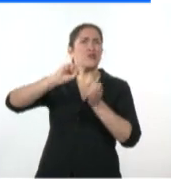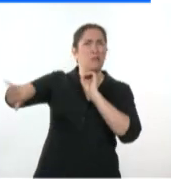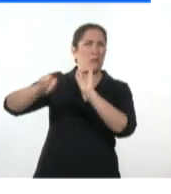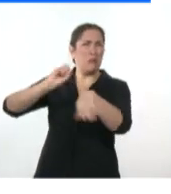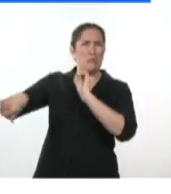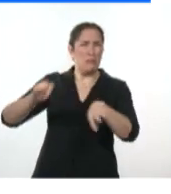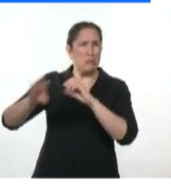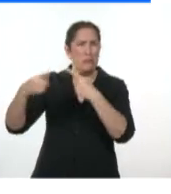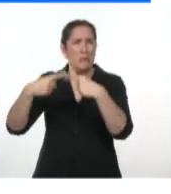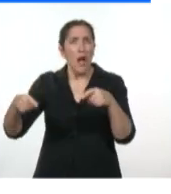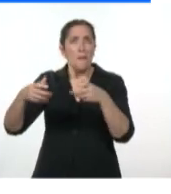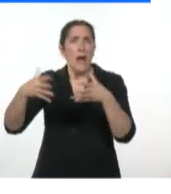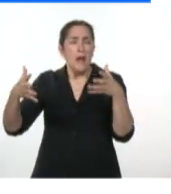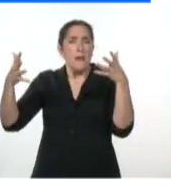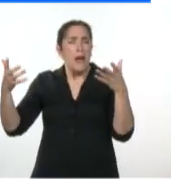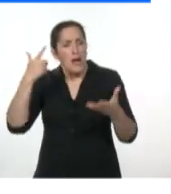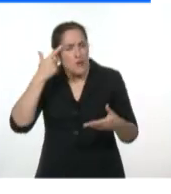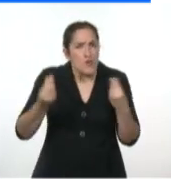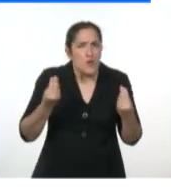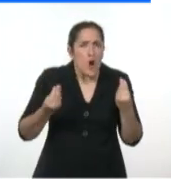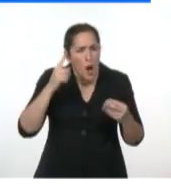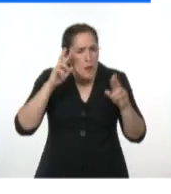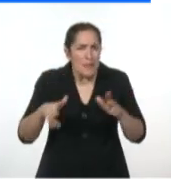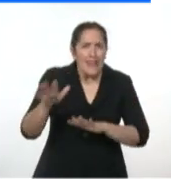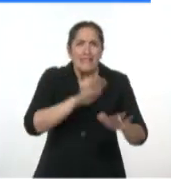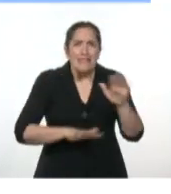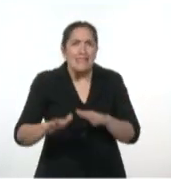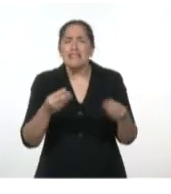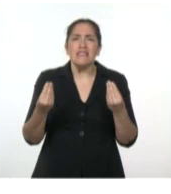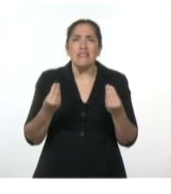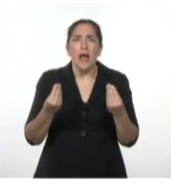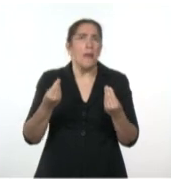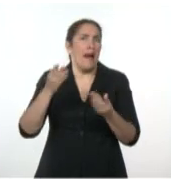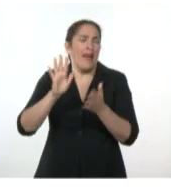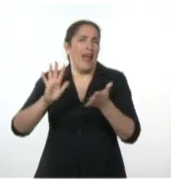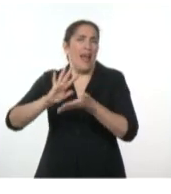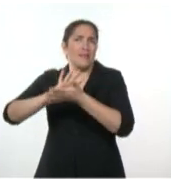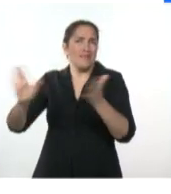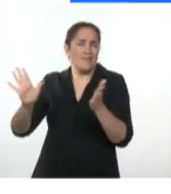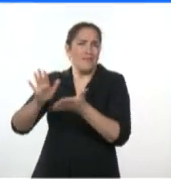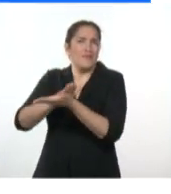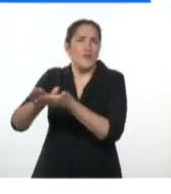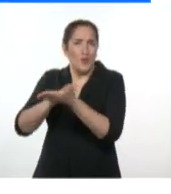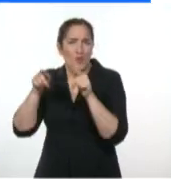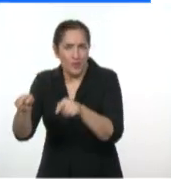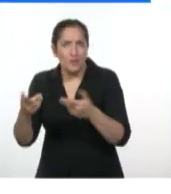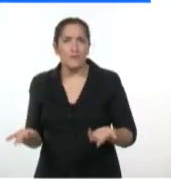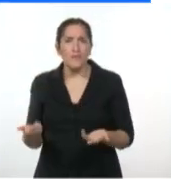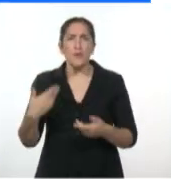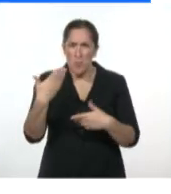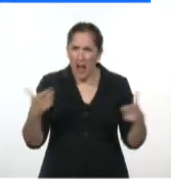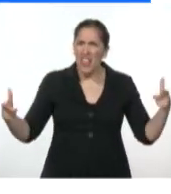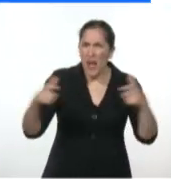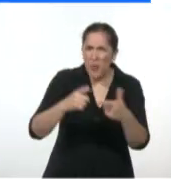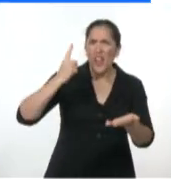más y debemos ver si podemos iniciar algún tipo de acción para eliminarla. ¿Y se puede reunir y decidir hacer